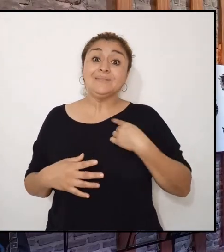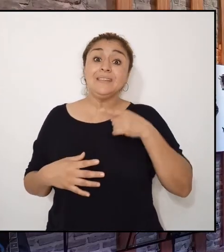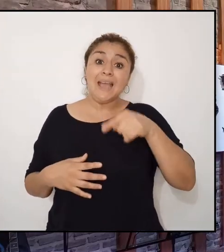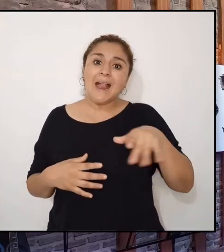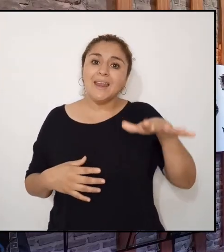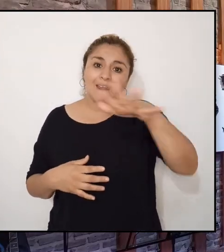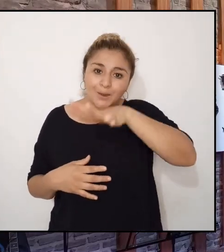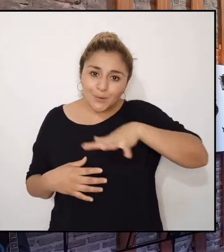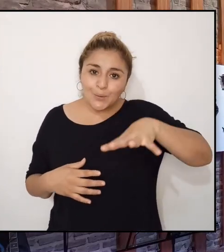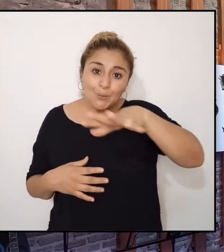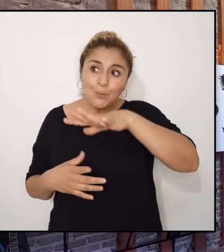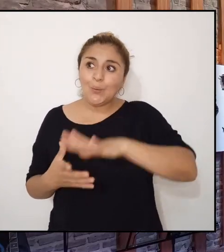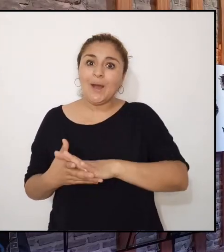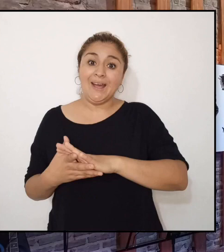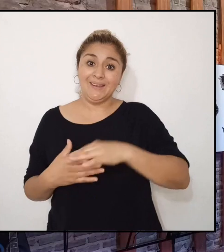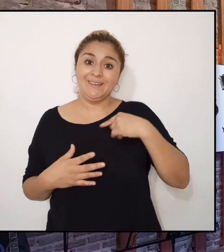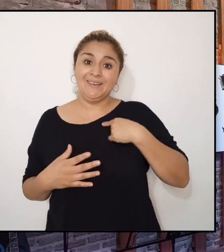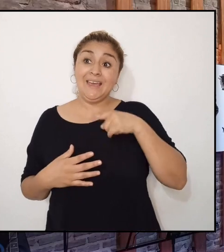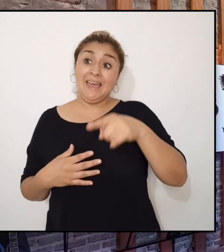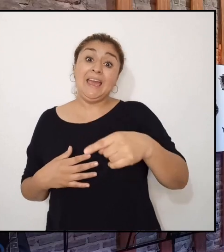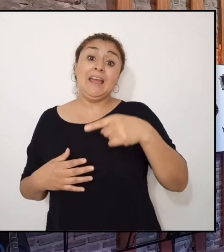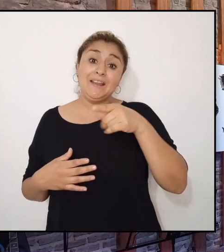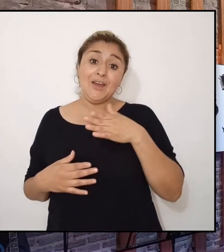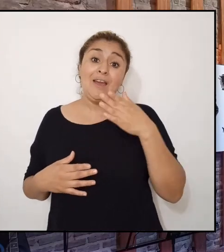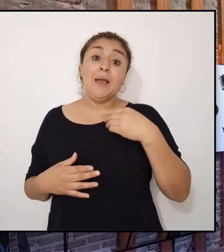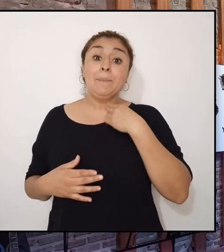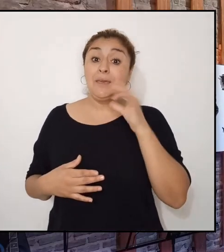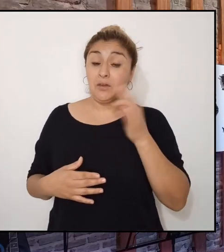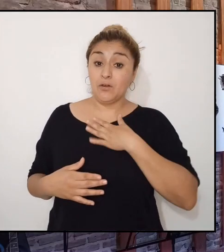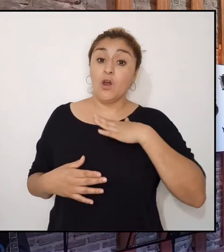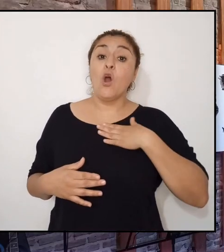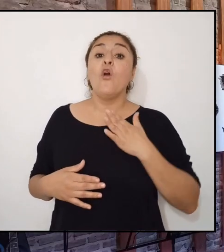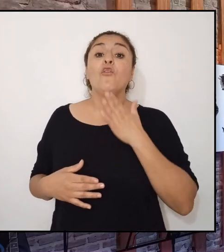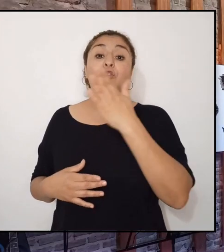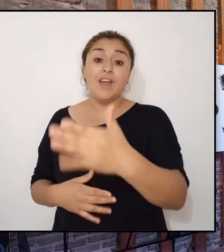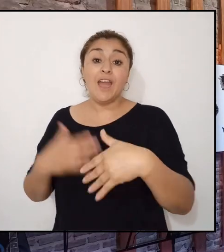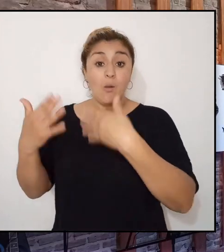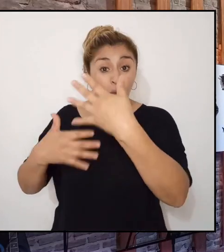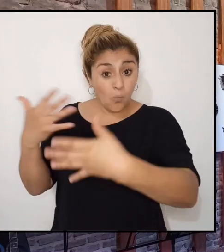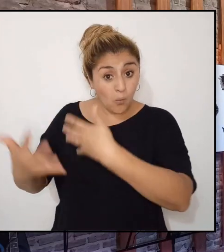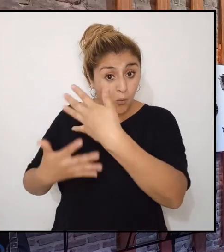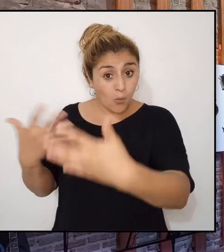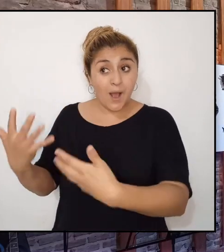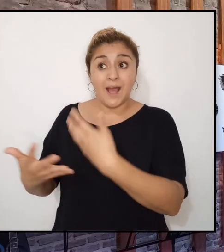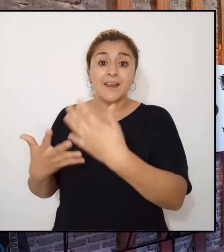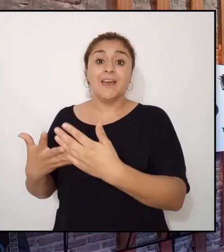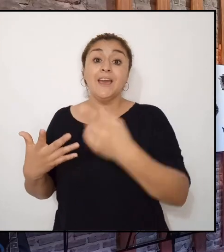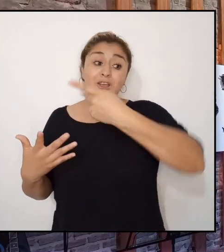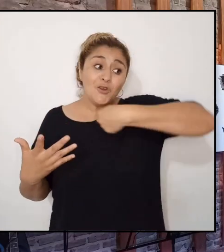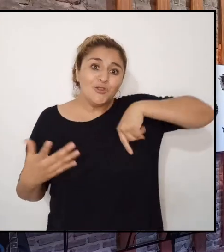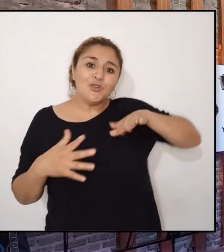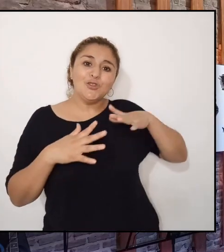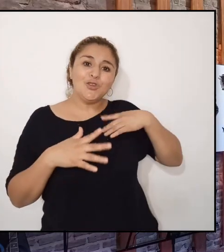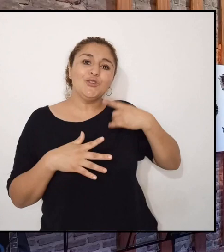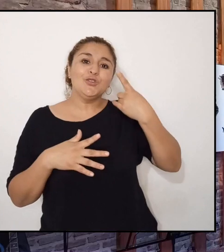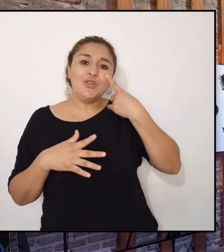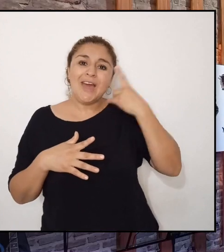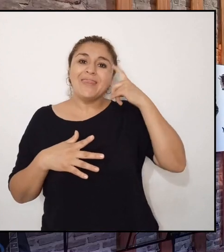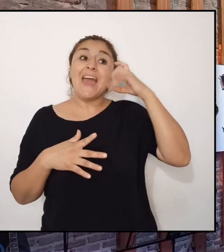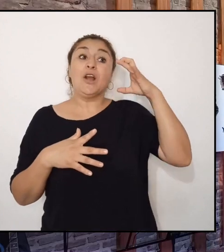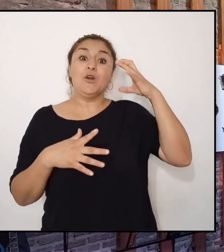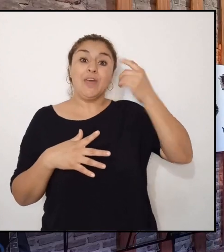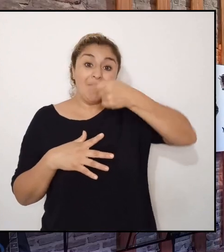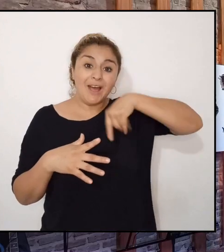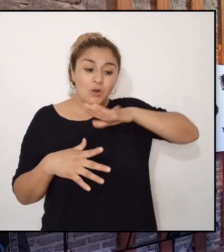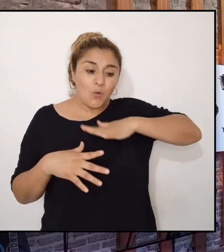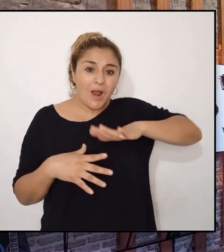estaba allí y él tenía como referencia la sombrilla. Ya no había tanto sol, mi esposa cerró la sombrilla. Y entonces él buscaba